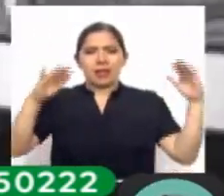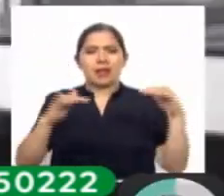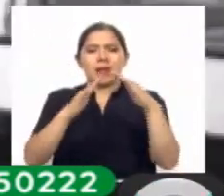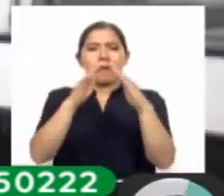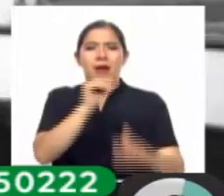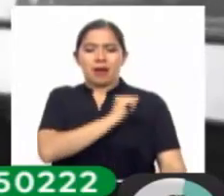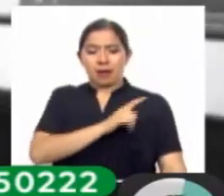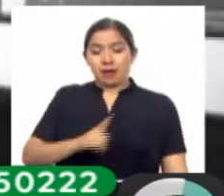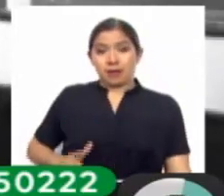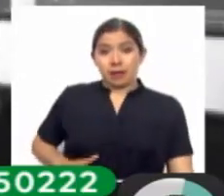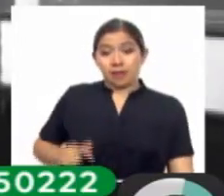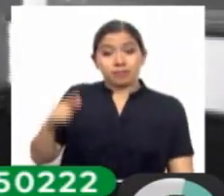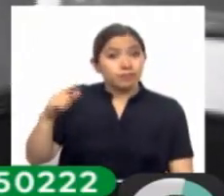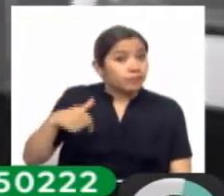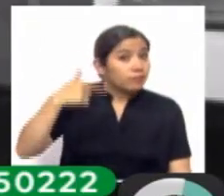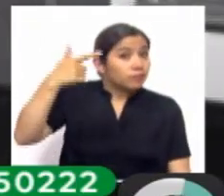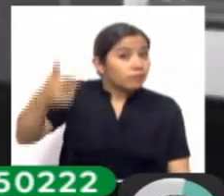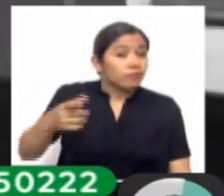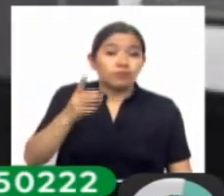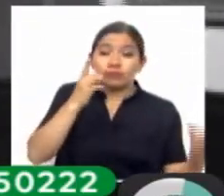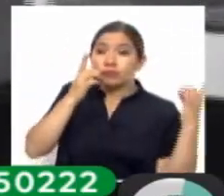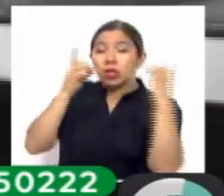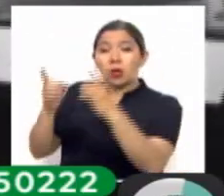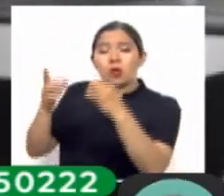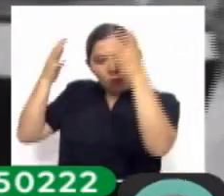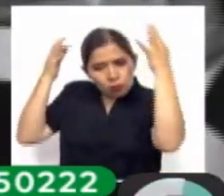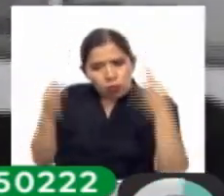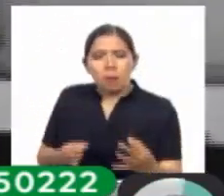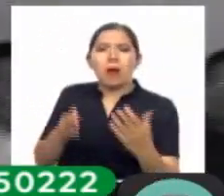las próximas horas se presentará la imputación formal ante la autoridad